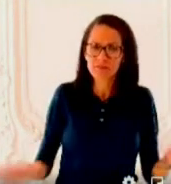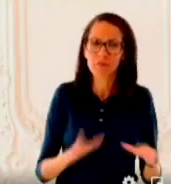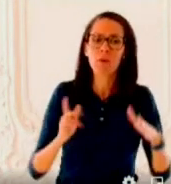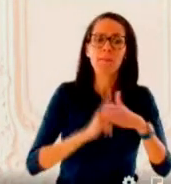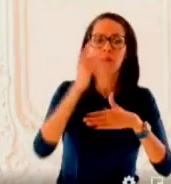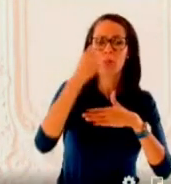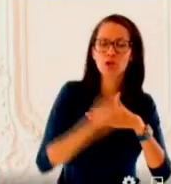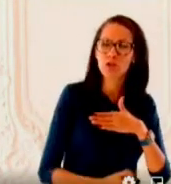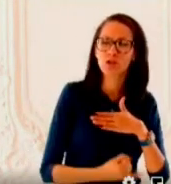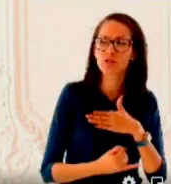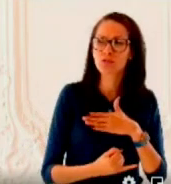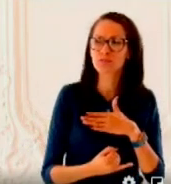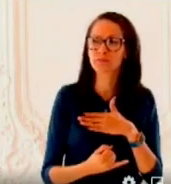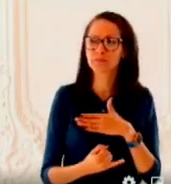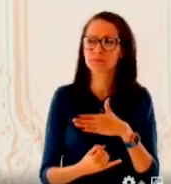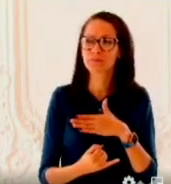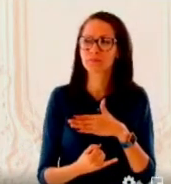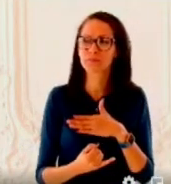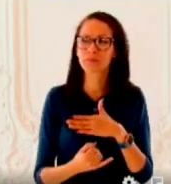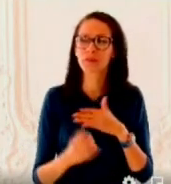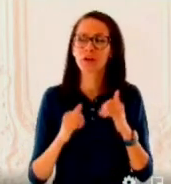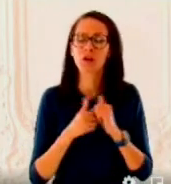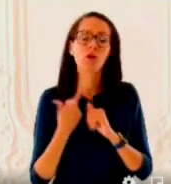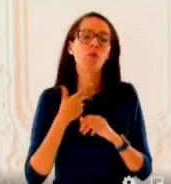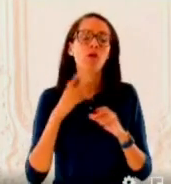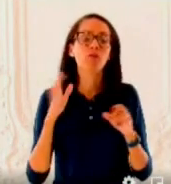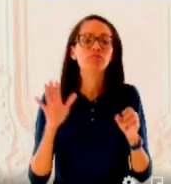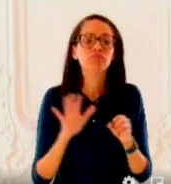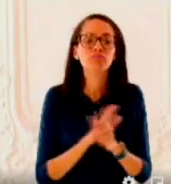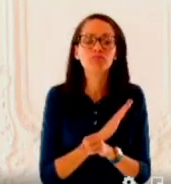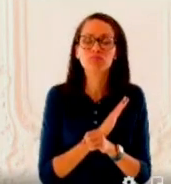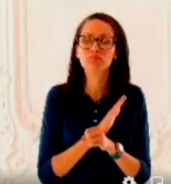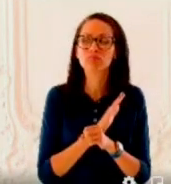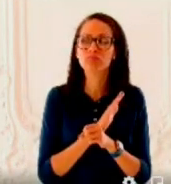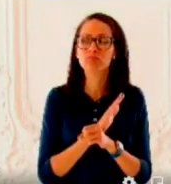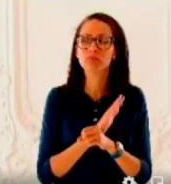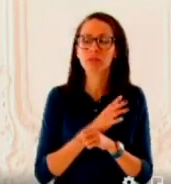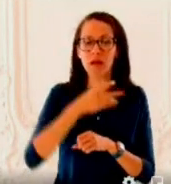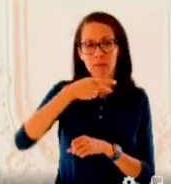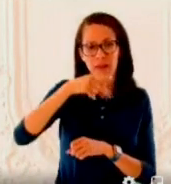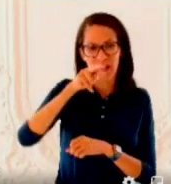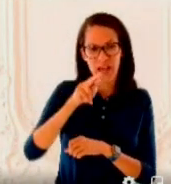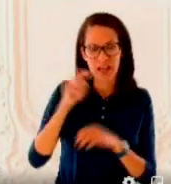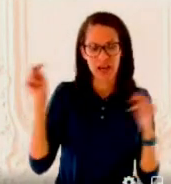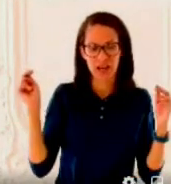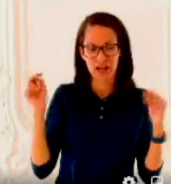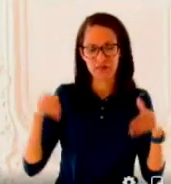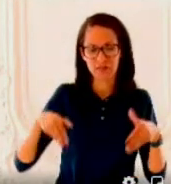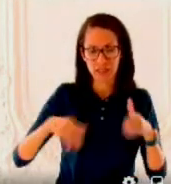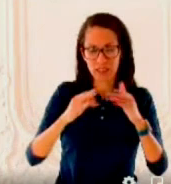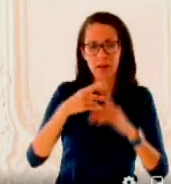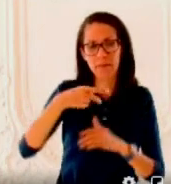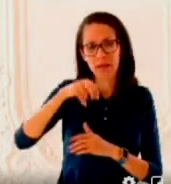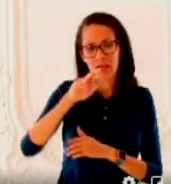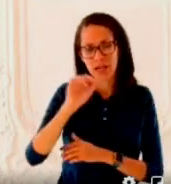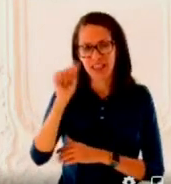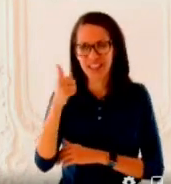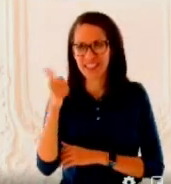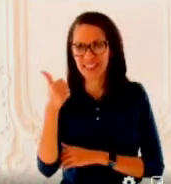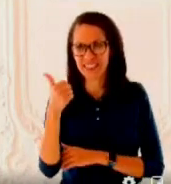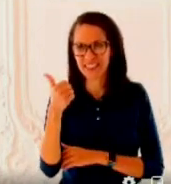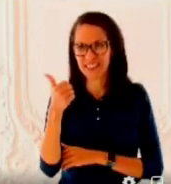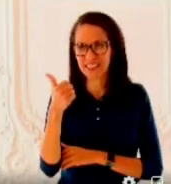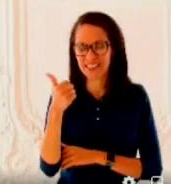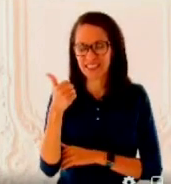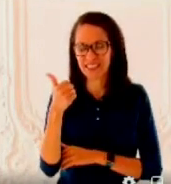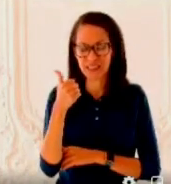creación de nueva alineación, como es completar ese conector de la PR-10 que une el punto sur